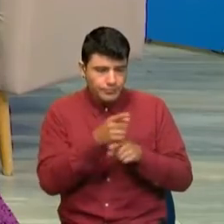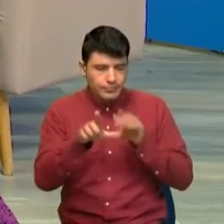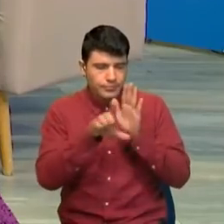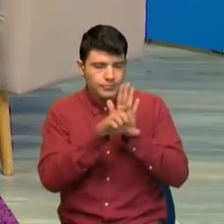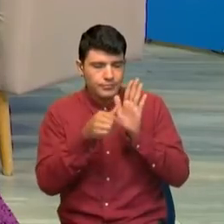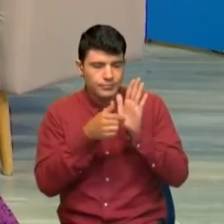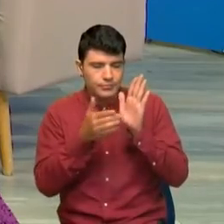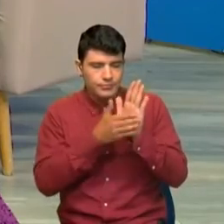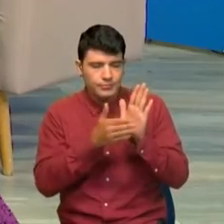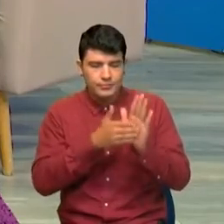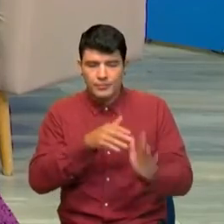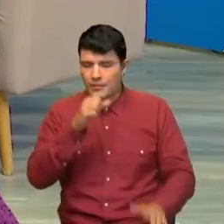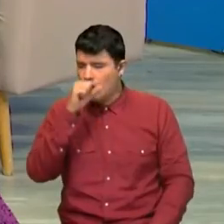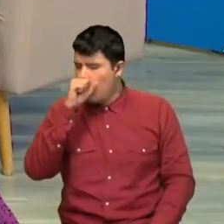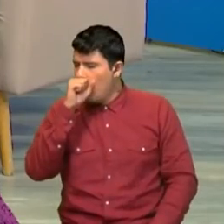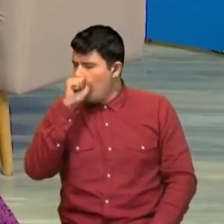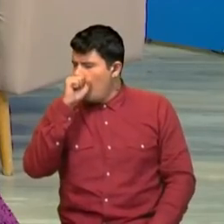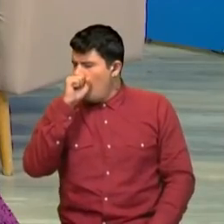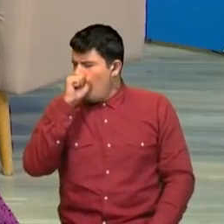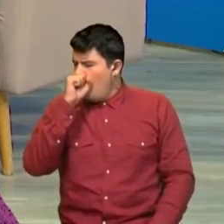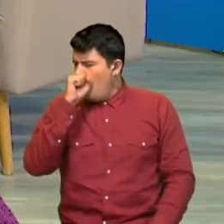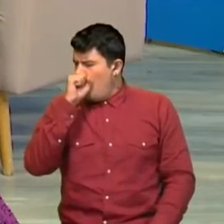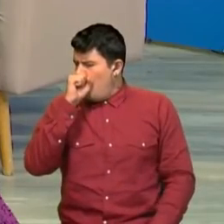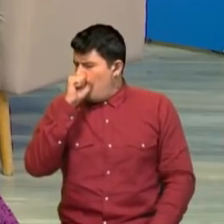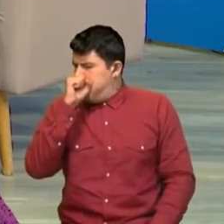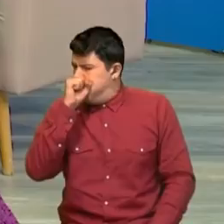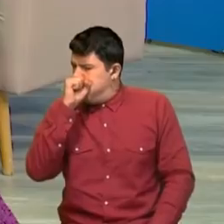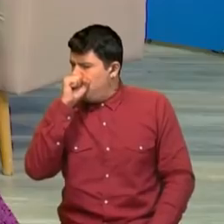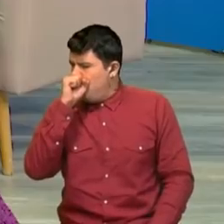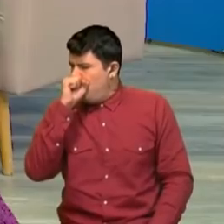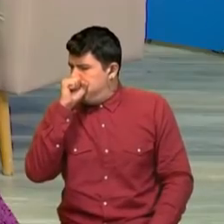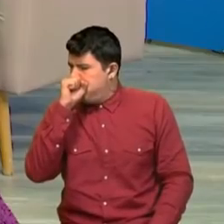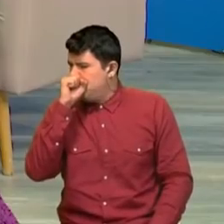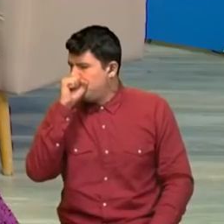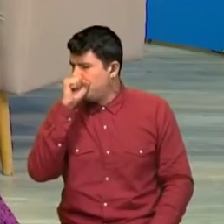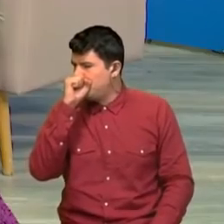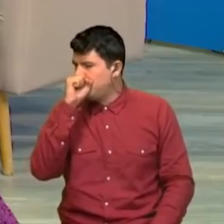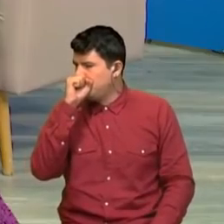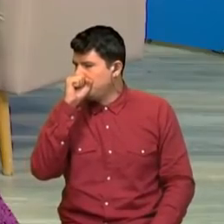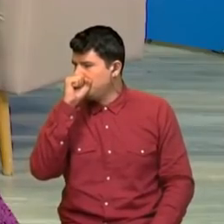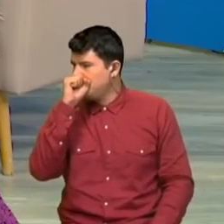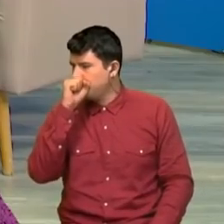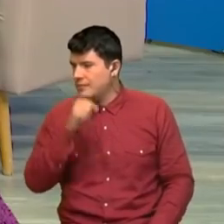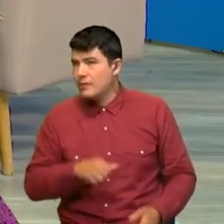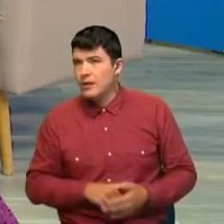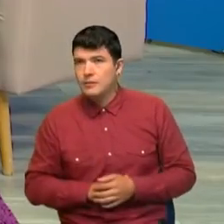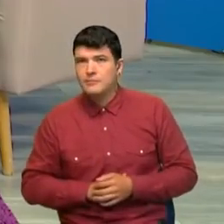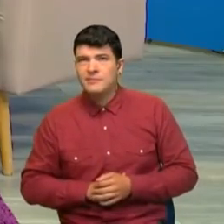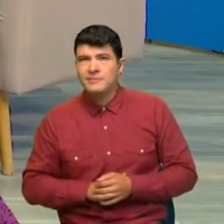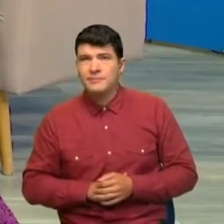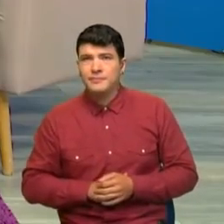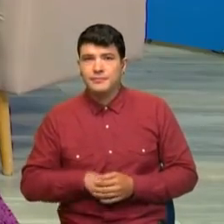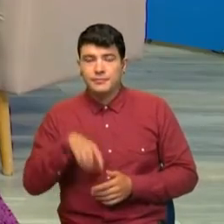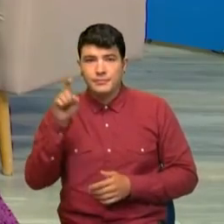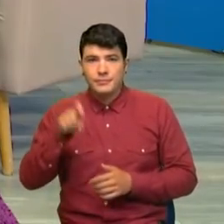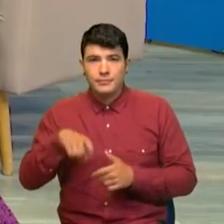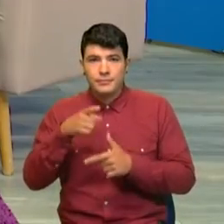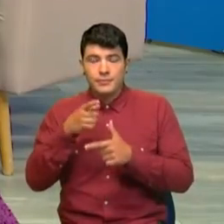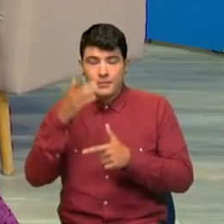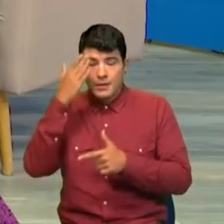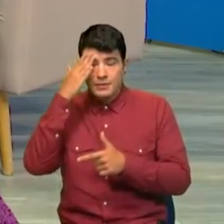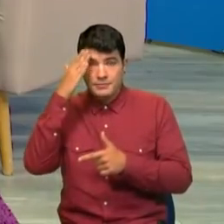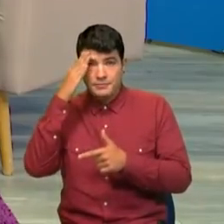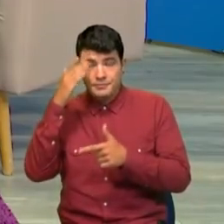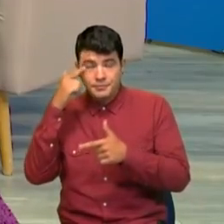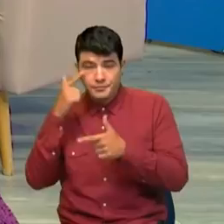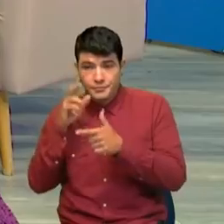diferenciar realmente cuáles son los bienes que le corresponden con ocasión de la repartición de la sociedad conyugal a esta persona, que